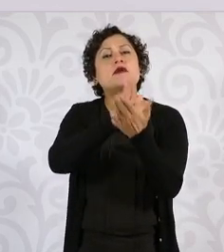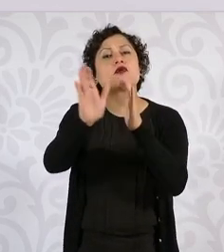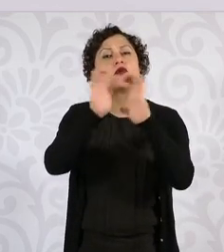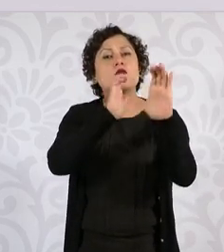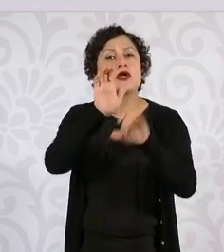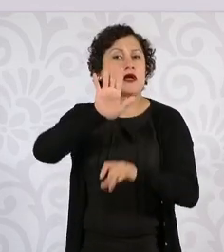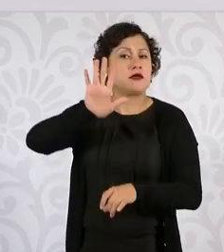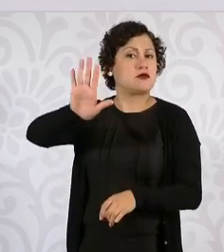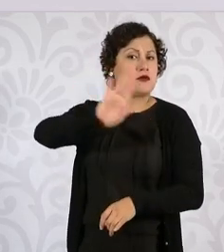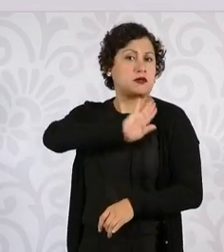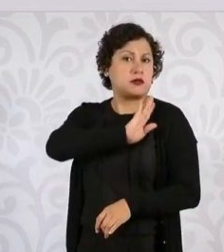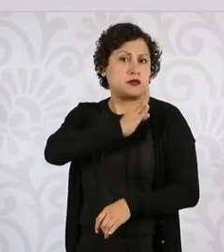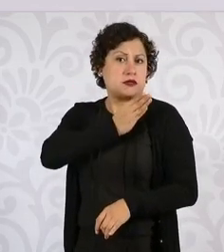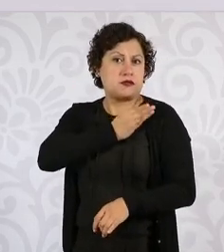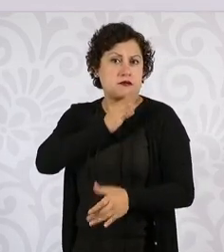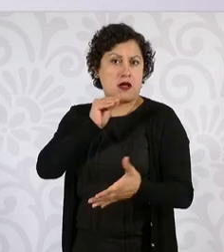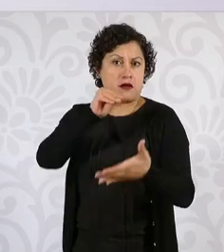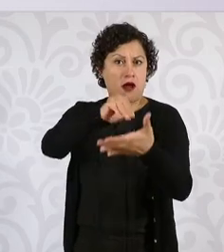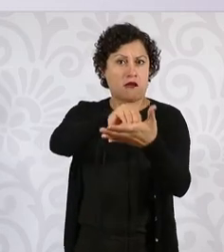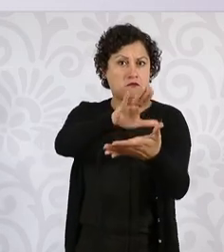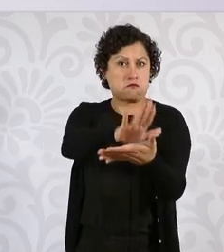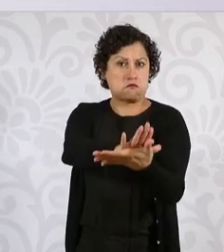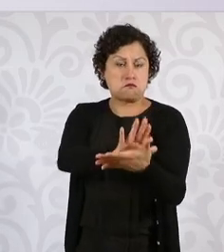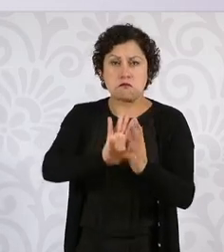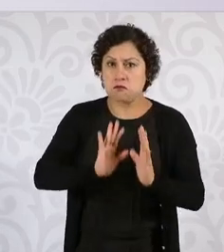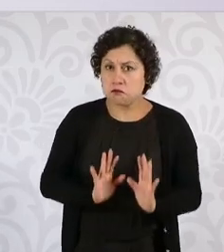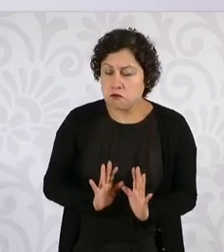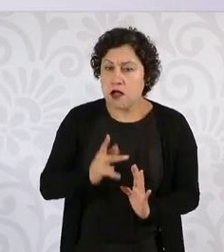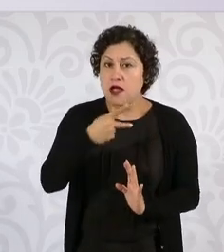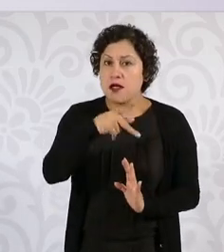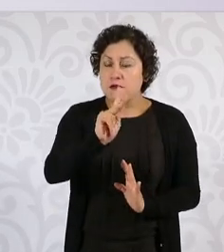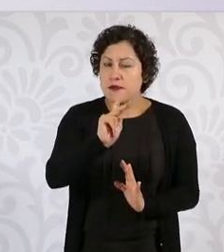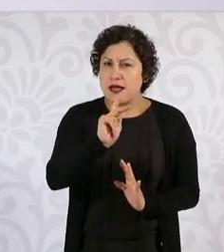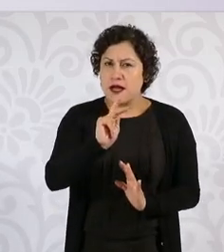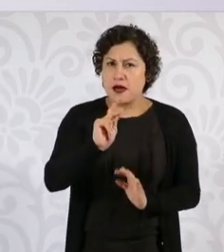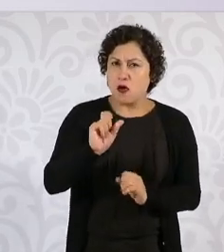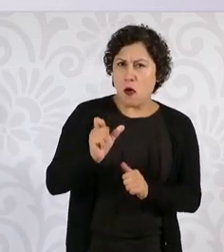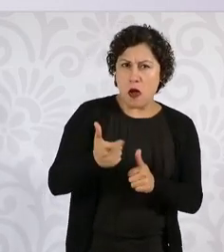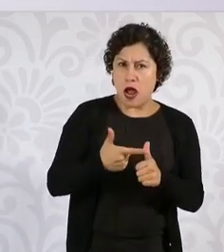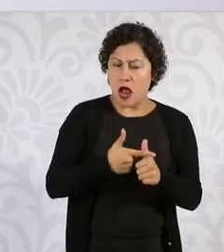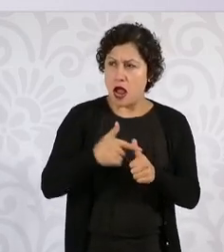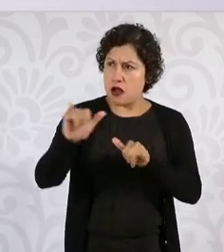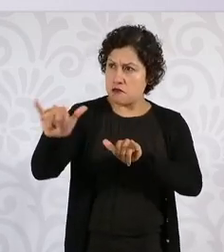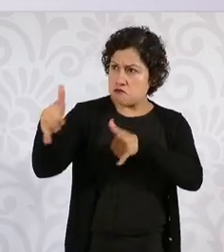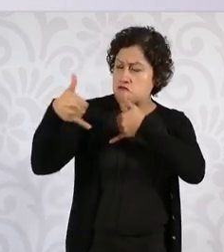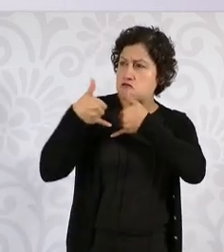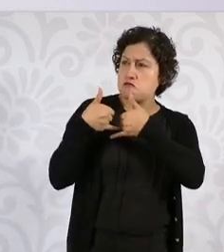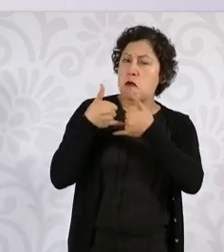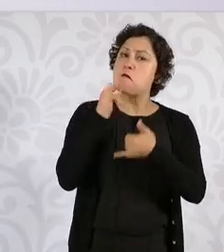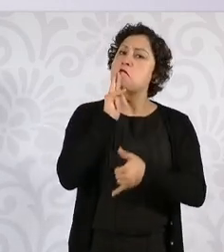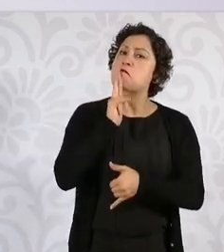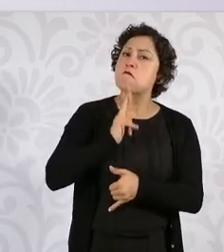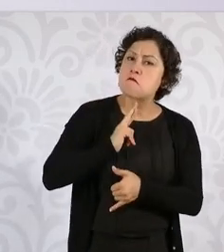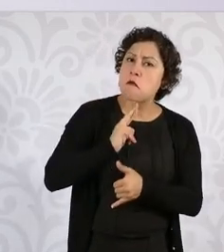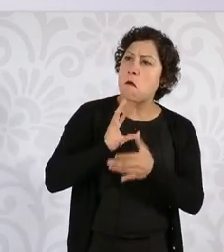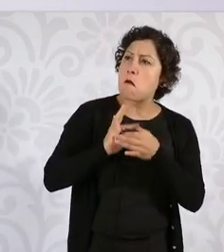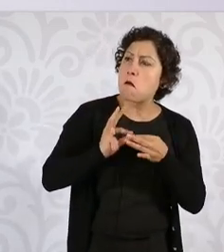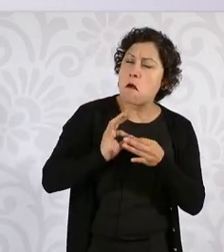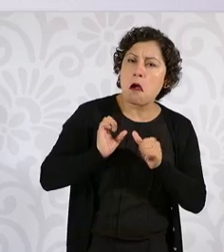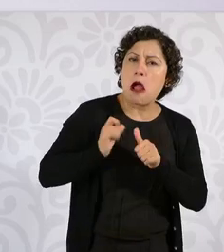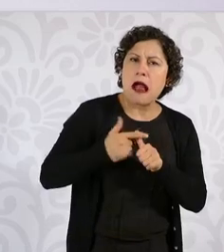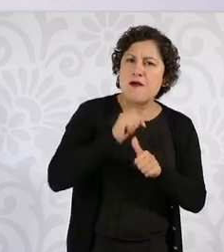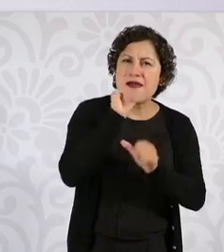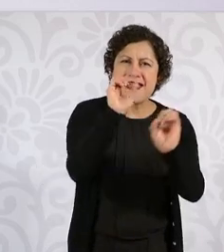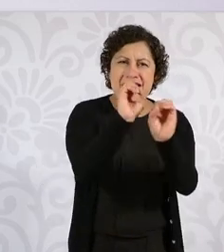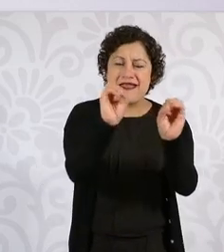España, pero no ha habido una comunicación formal al gobierno de